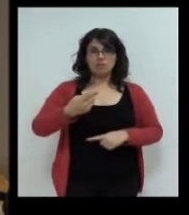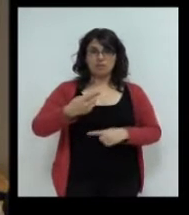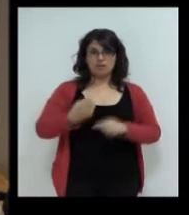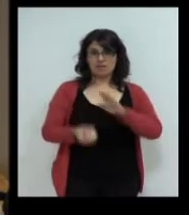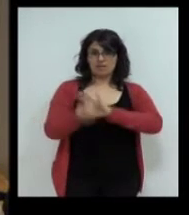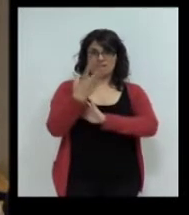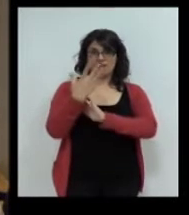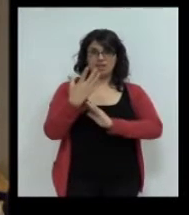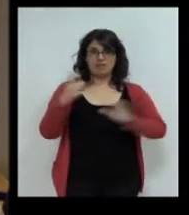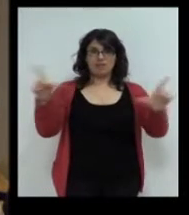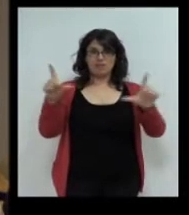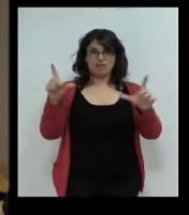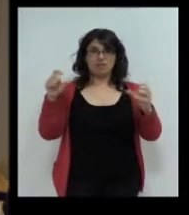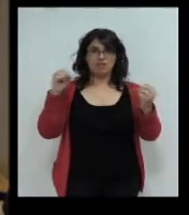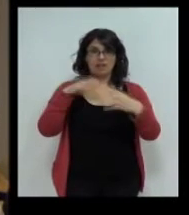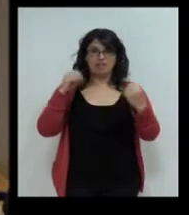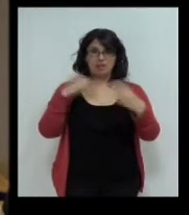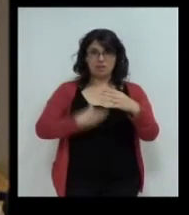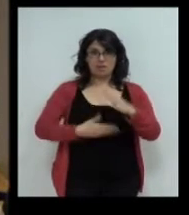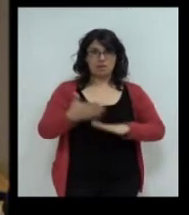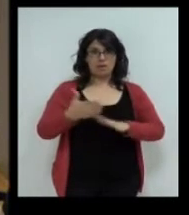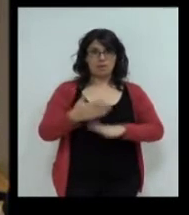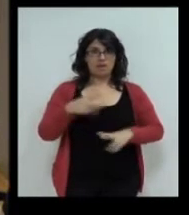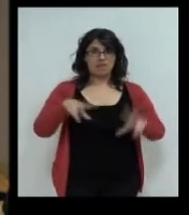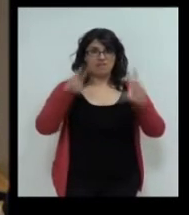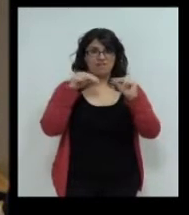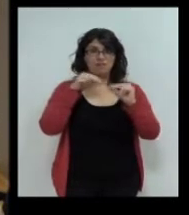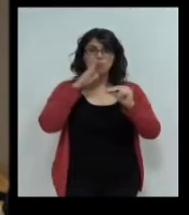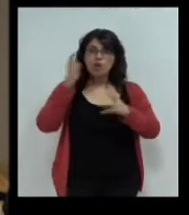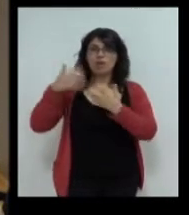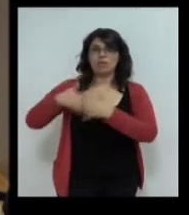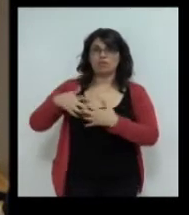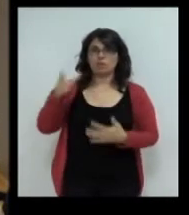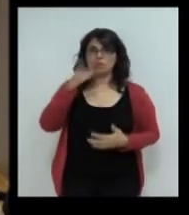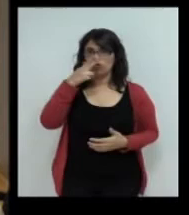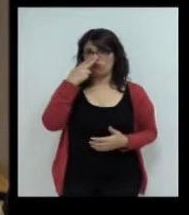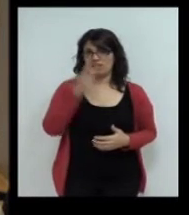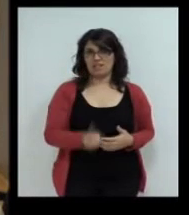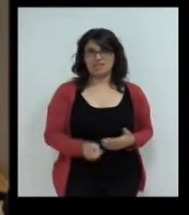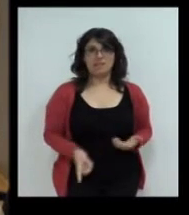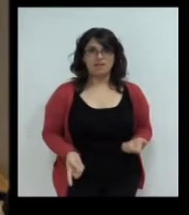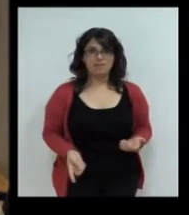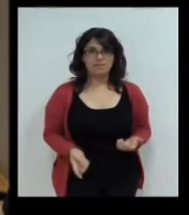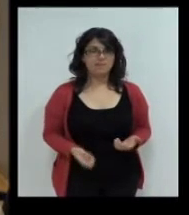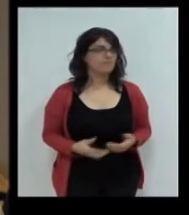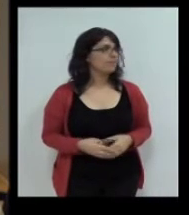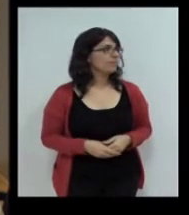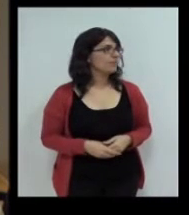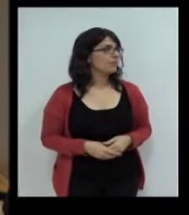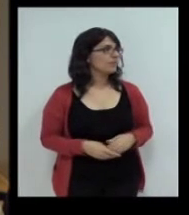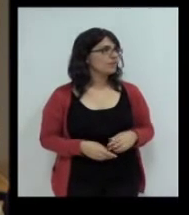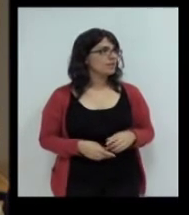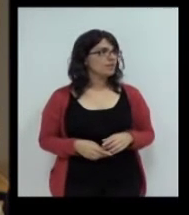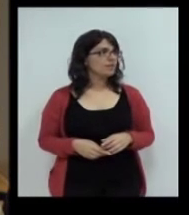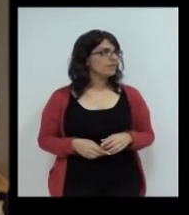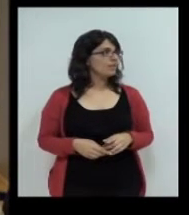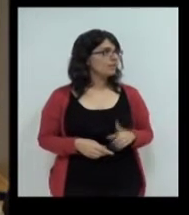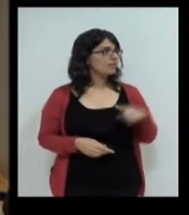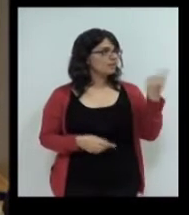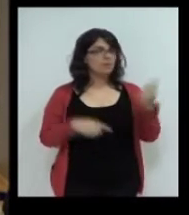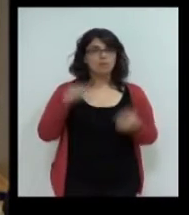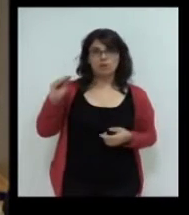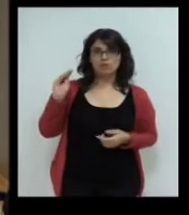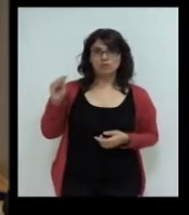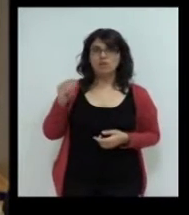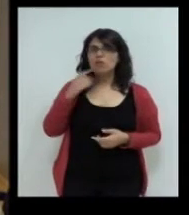está a punto de ser dinamitada, el HbbTV, por la industria coreana. Claro, eso te iba a preguntar. Pero así de claro. ¿Cómo le ves el futuro al HbbTV?